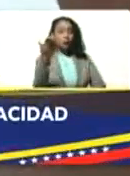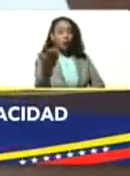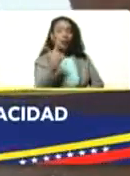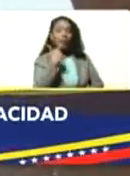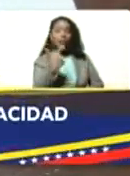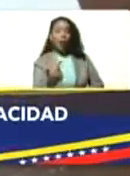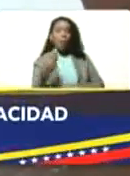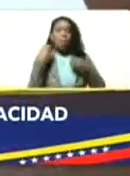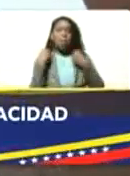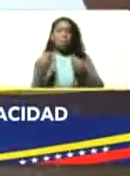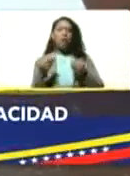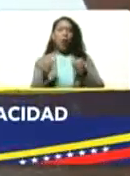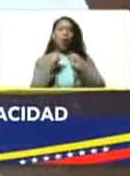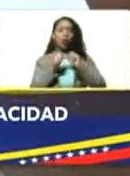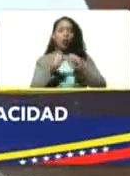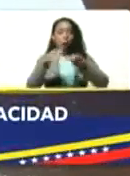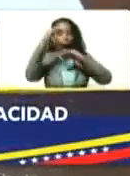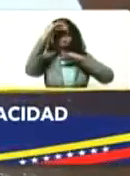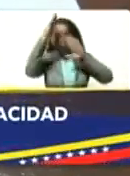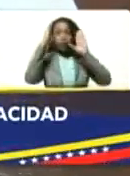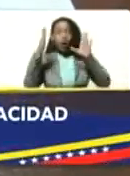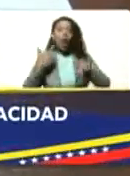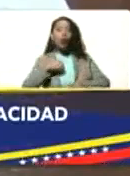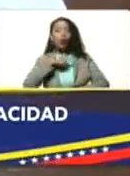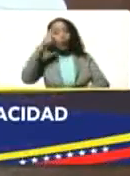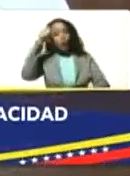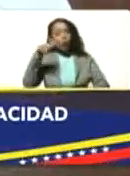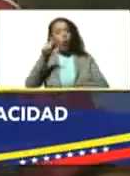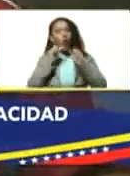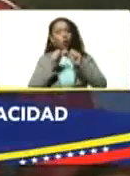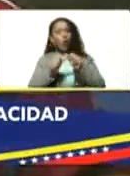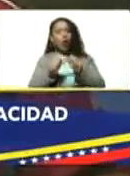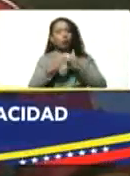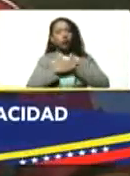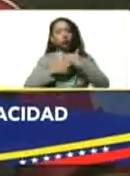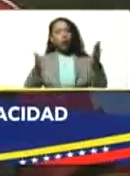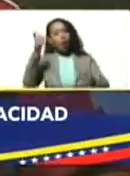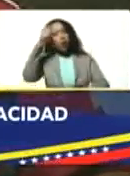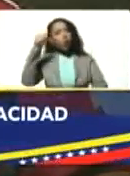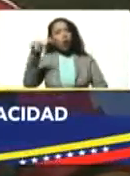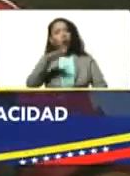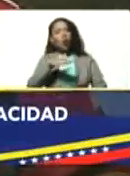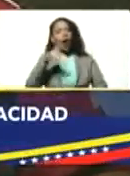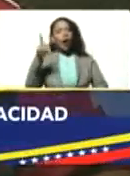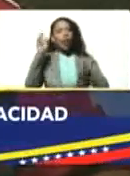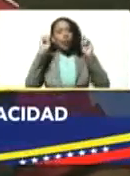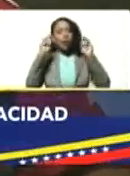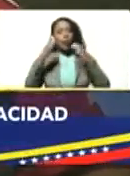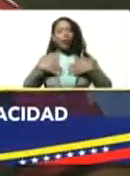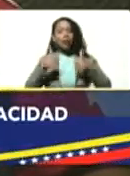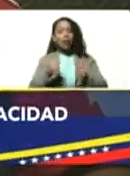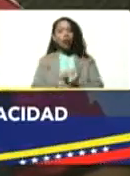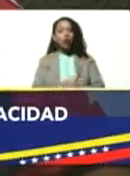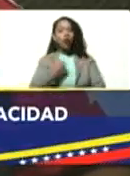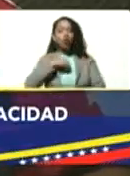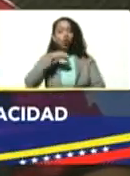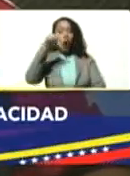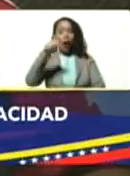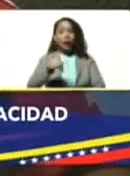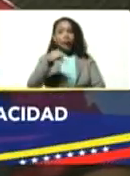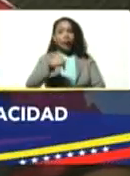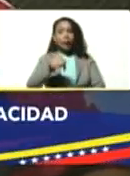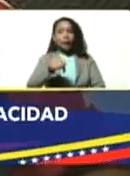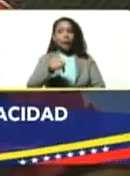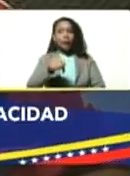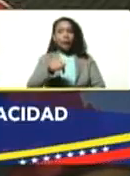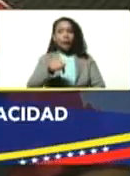dicho, para seguir atendiendo a nuestro pueblo, para seguir sirviéndole a nuestro pueblo en el área de salud. Estamos, presidente,